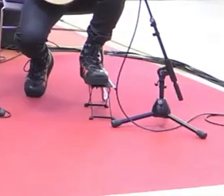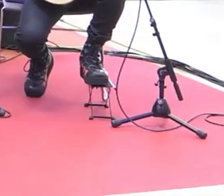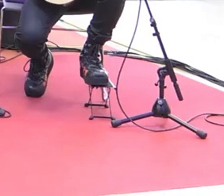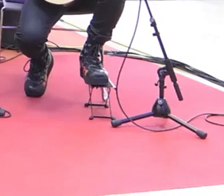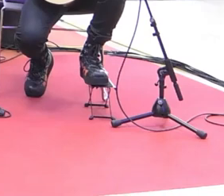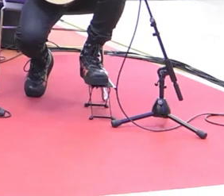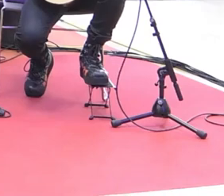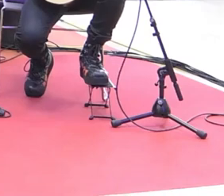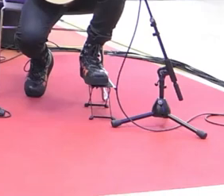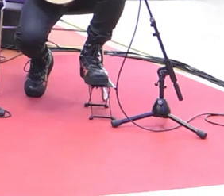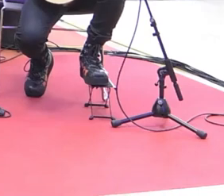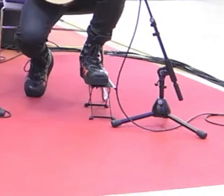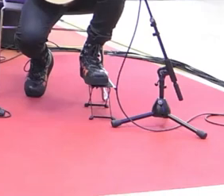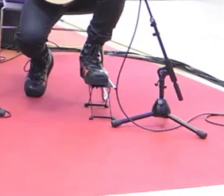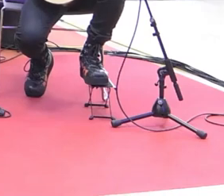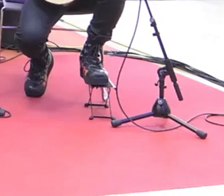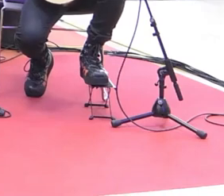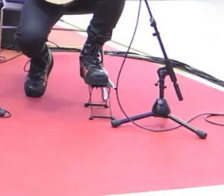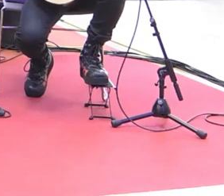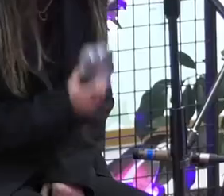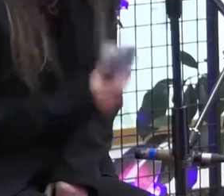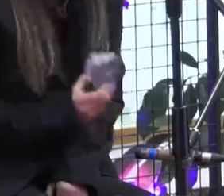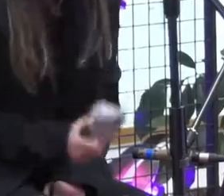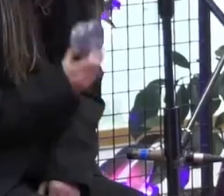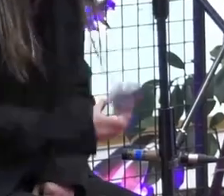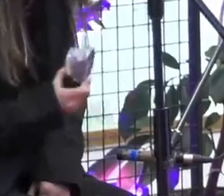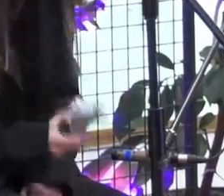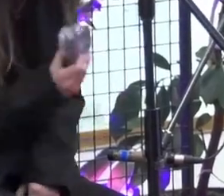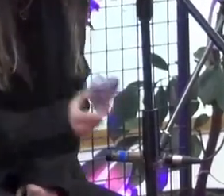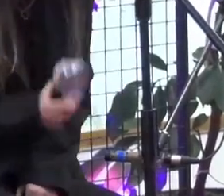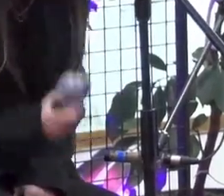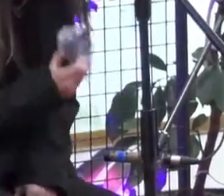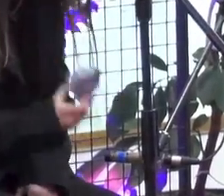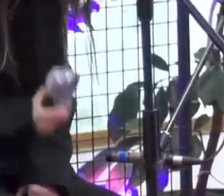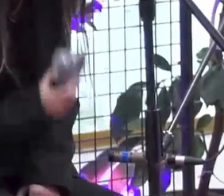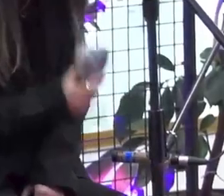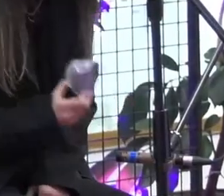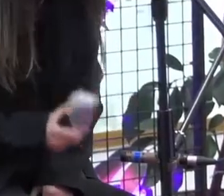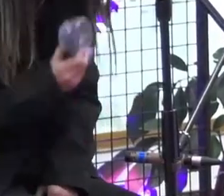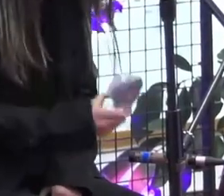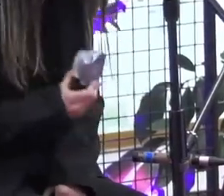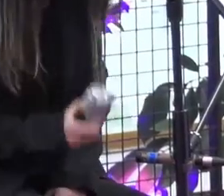un gran día vaya a ser el corazón